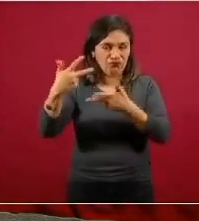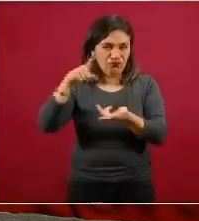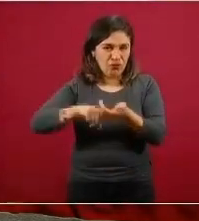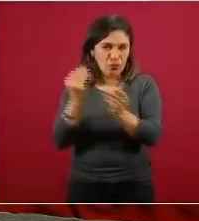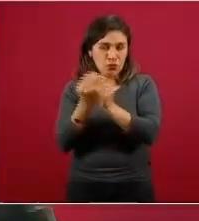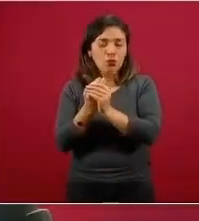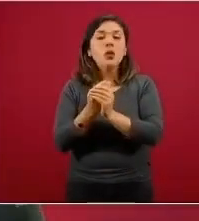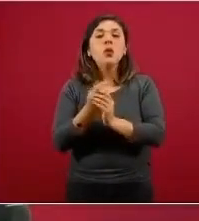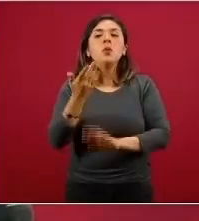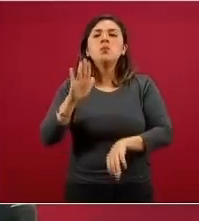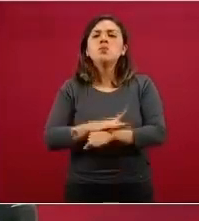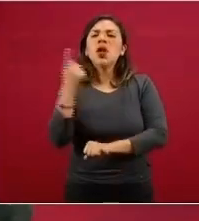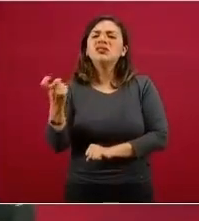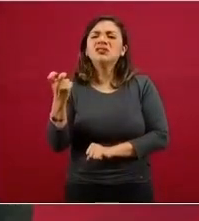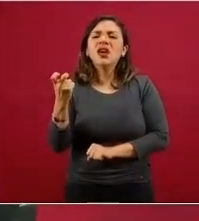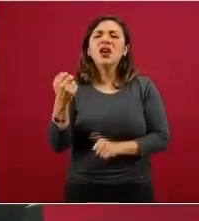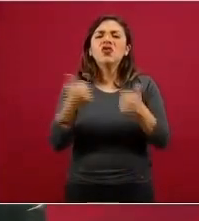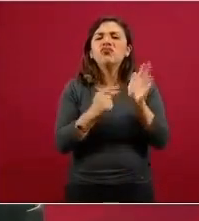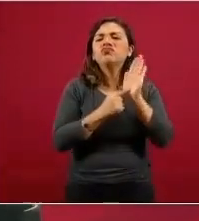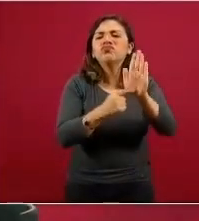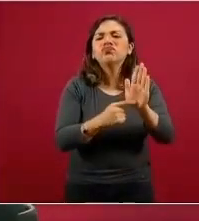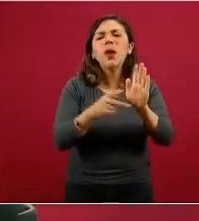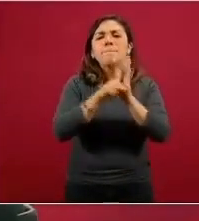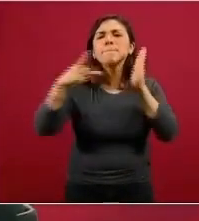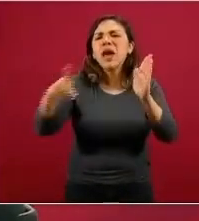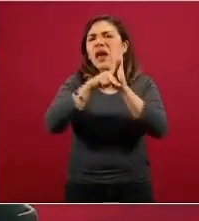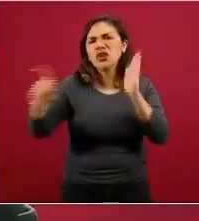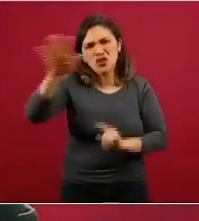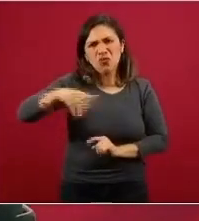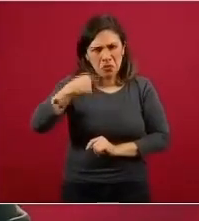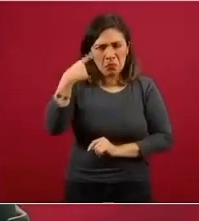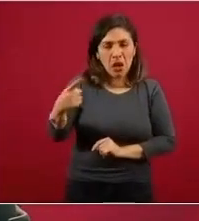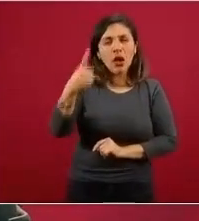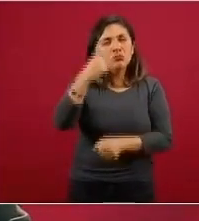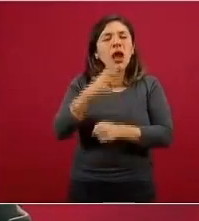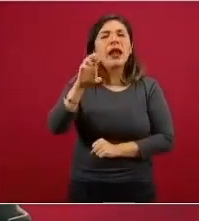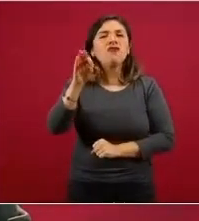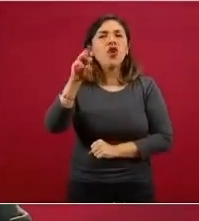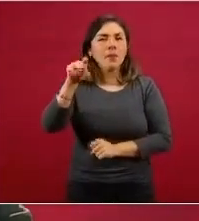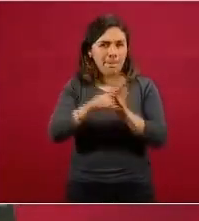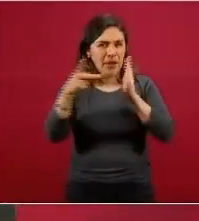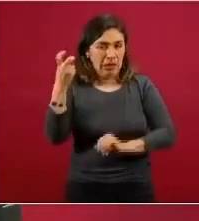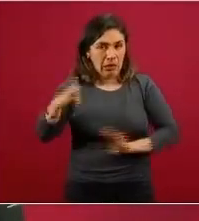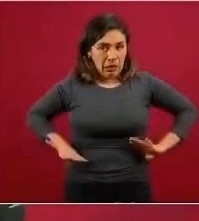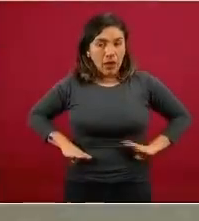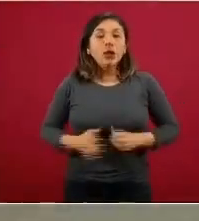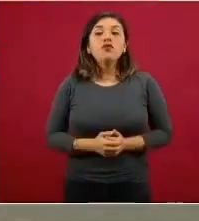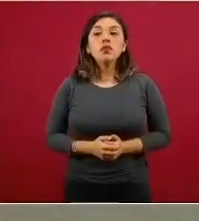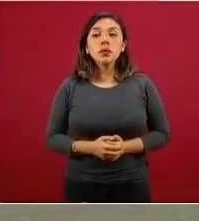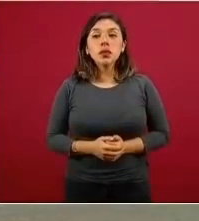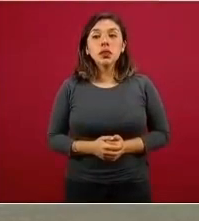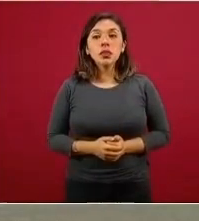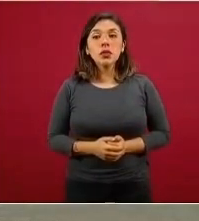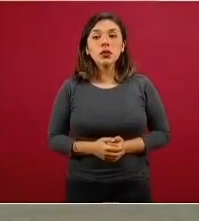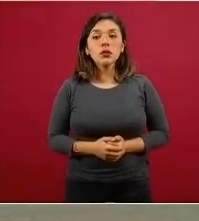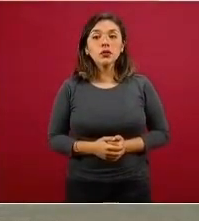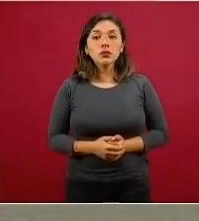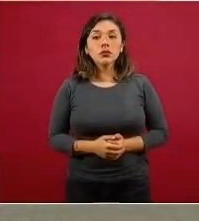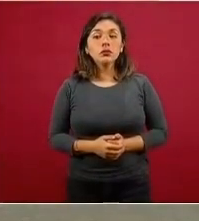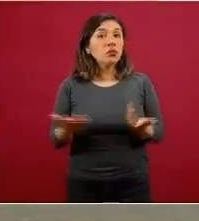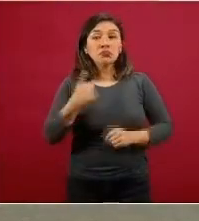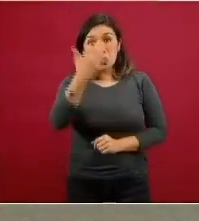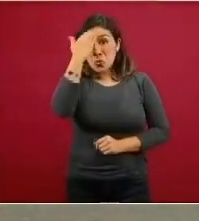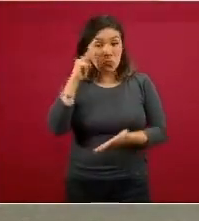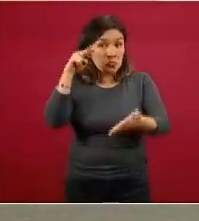porque esto parece que lo promovieron a través de algunos diarios de circulación nacional, en particular el diario Reforma, les digo cabida.